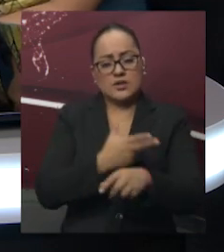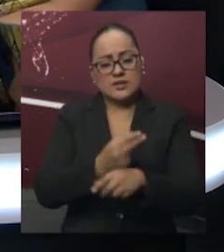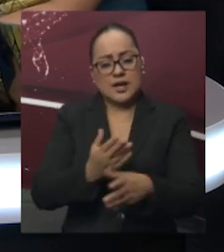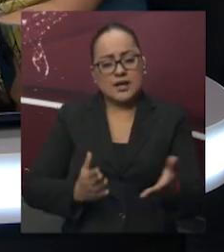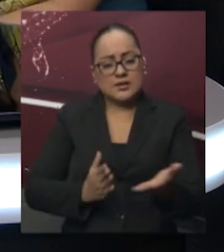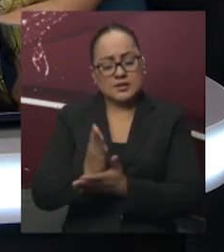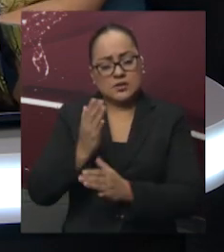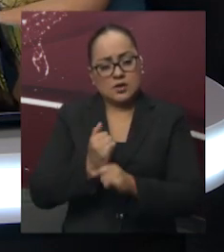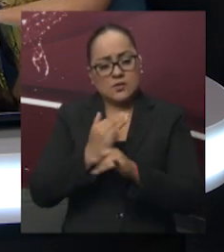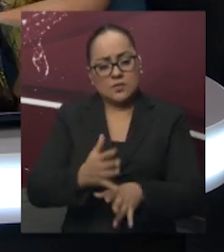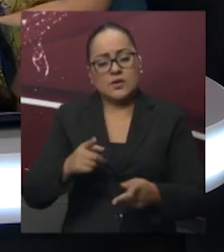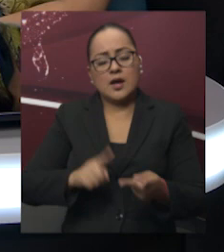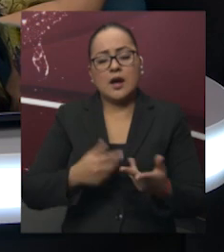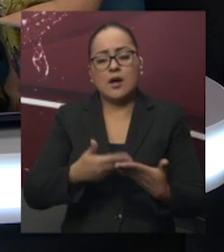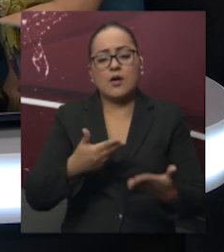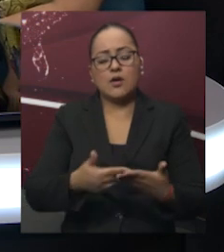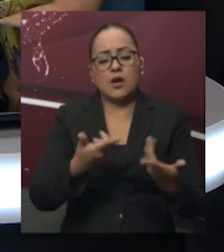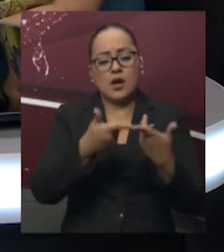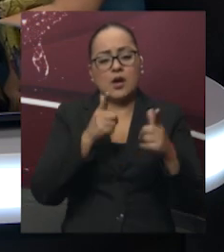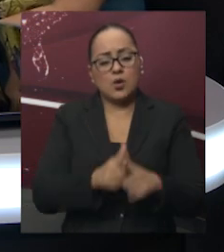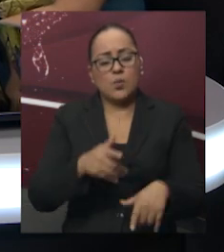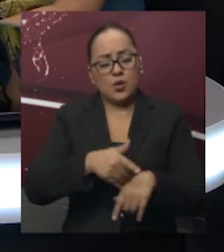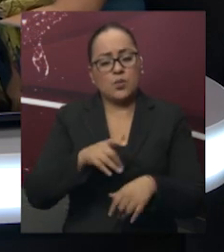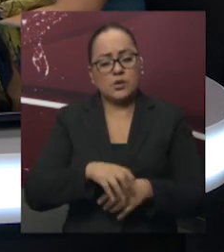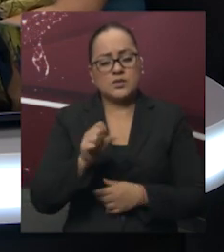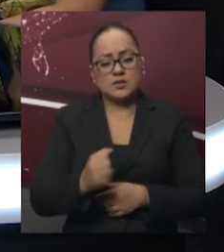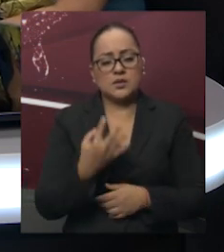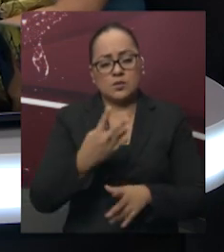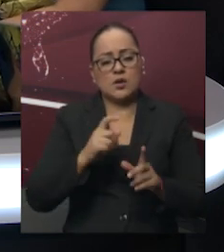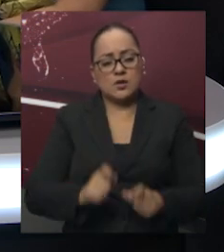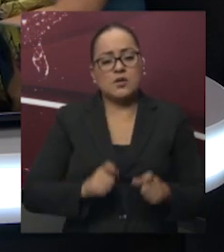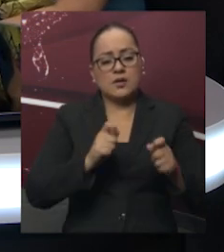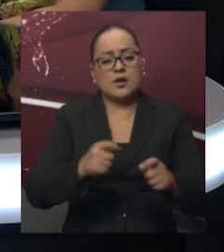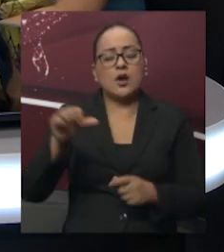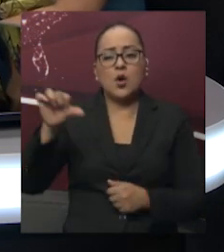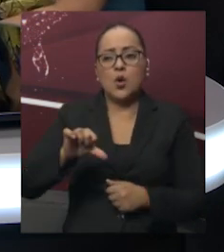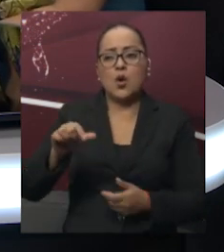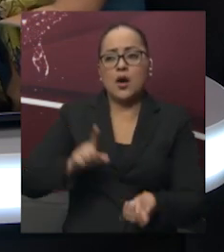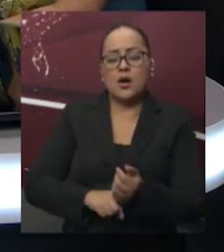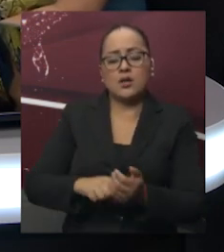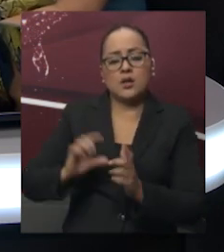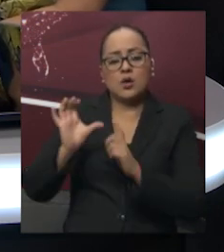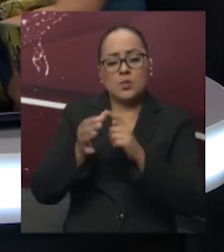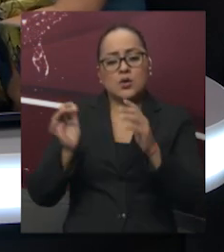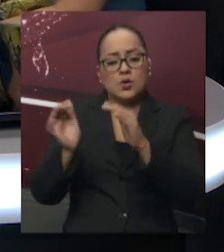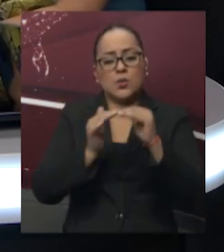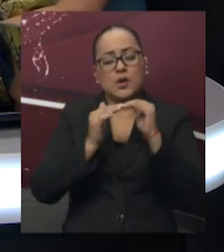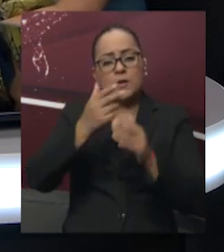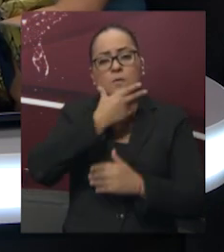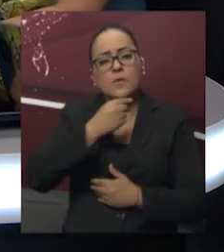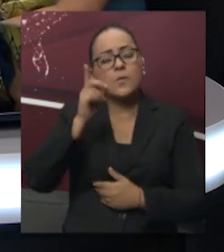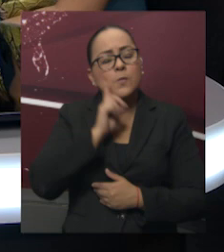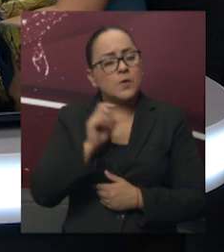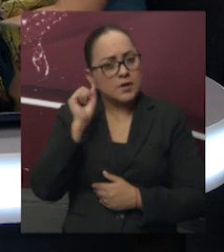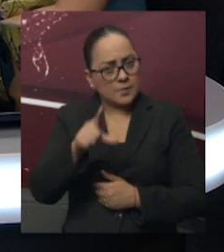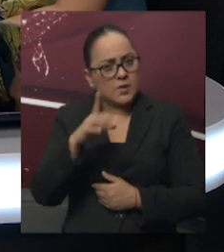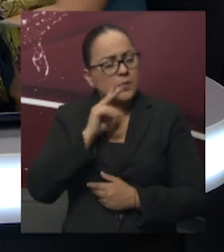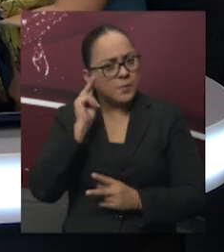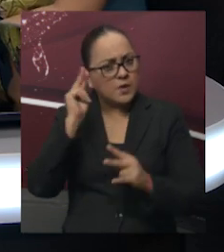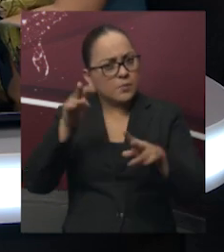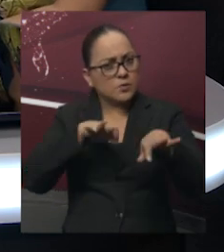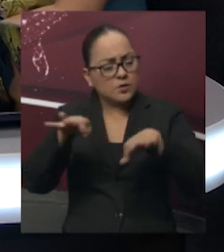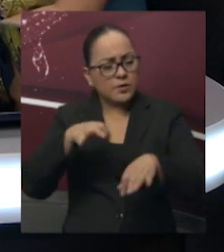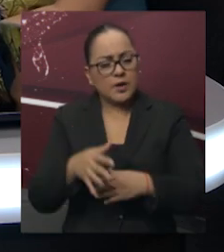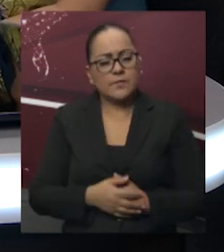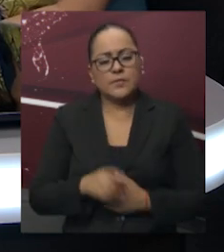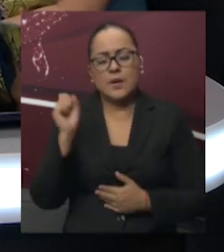Anticorrupción en esta 64ª legislatura, también la vimos hace rato muy activa este día en la Comisión de Igualdad de Género. Y precisamente nos llama la atención